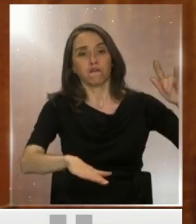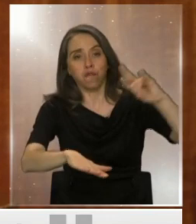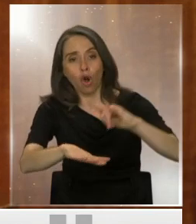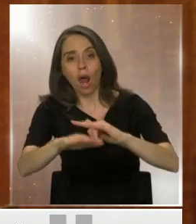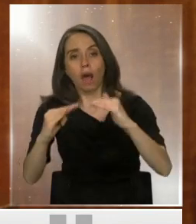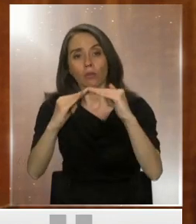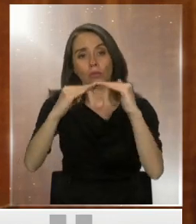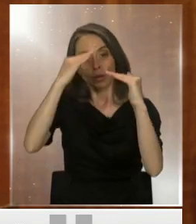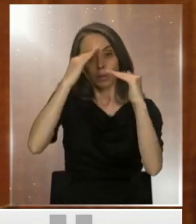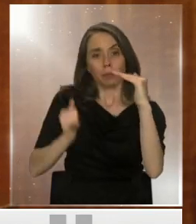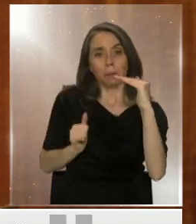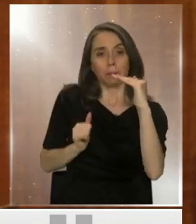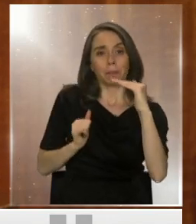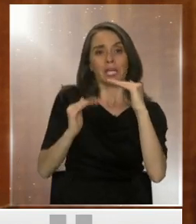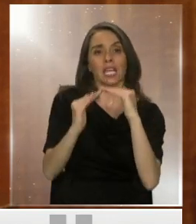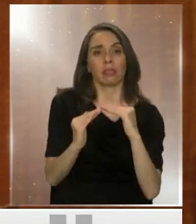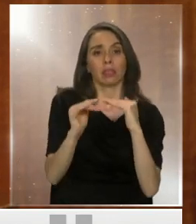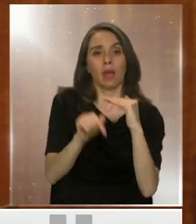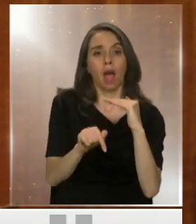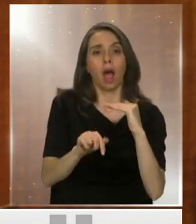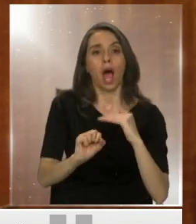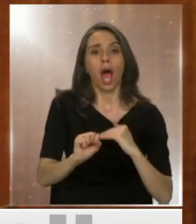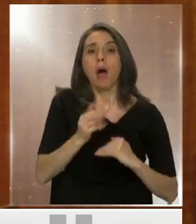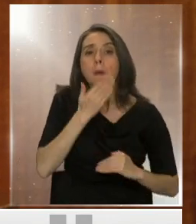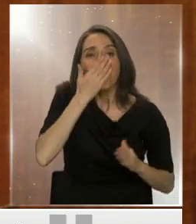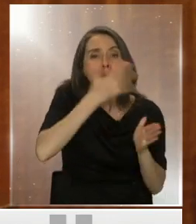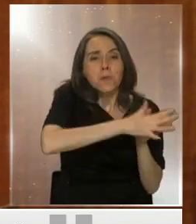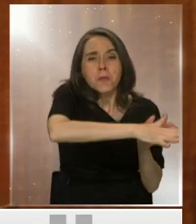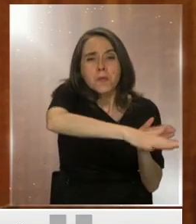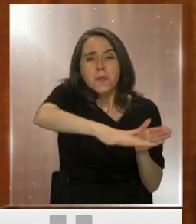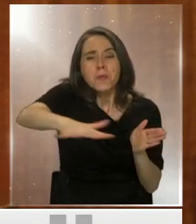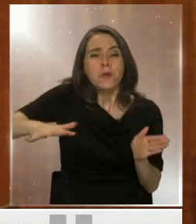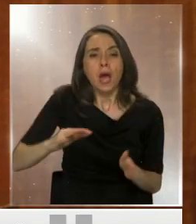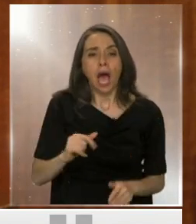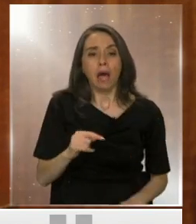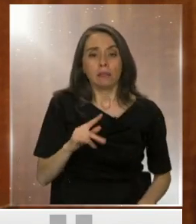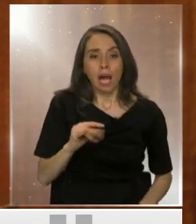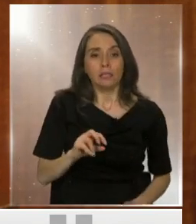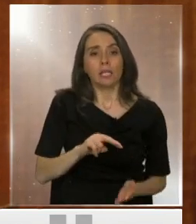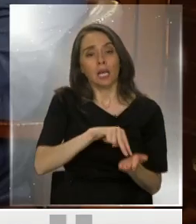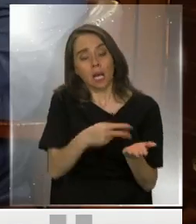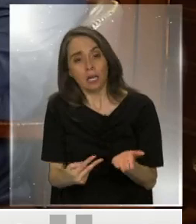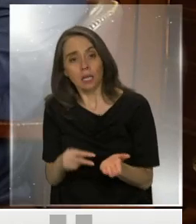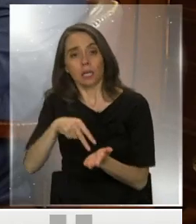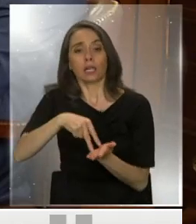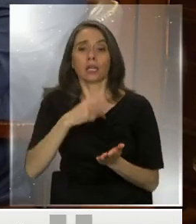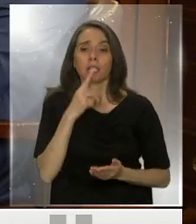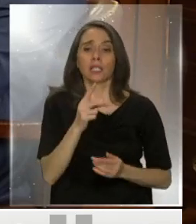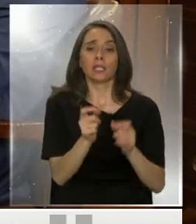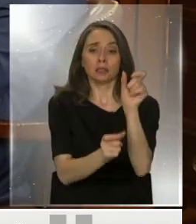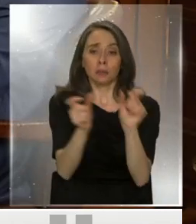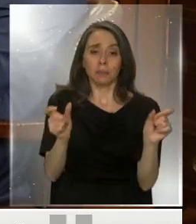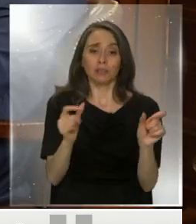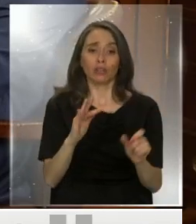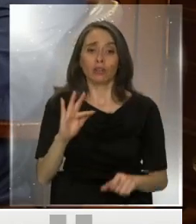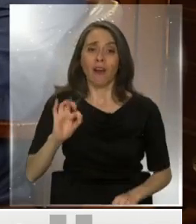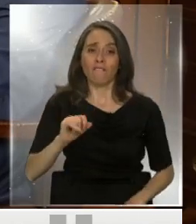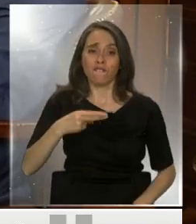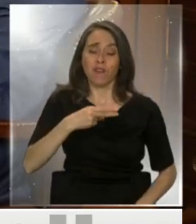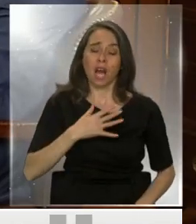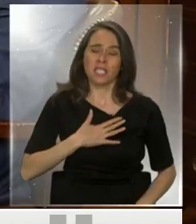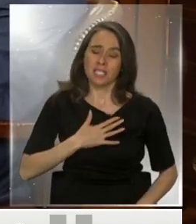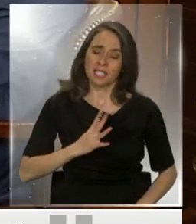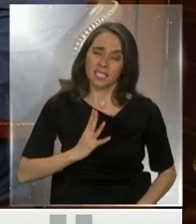tanto tenemos que tener esa fuerza para levantarnos así también como para sentir con una vida la moral de su buena clientes de gracias por supuesto